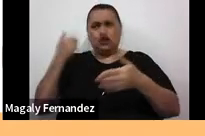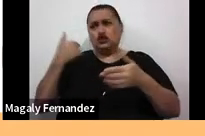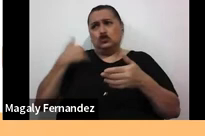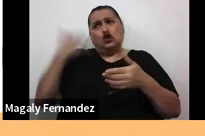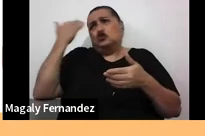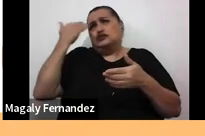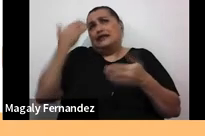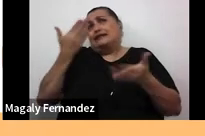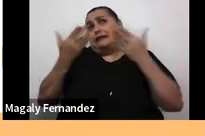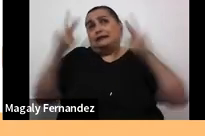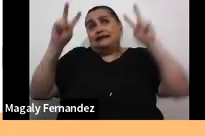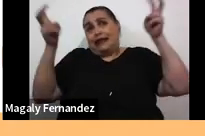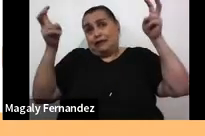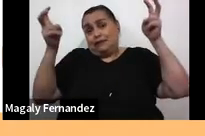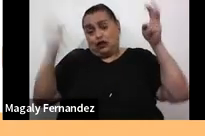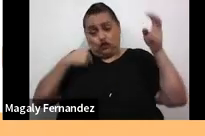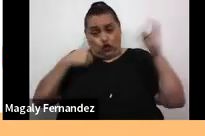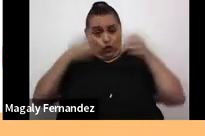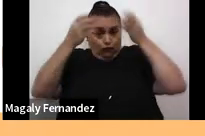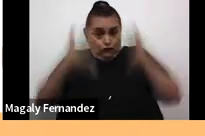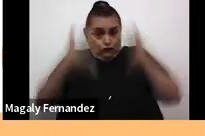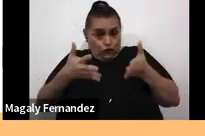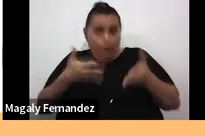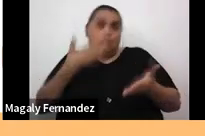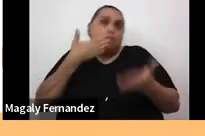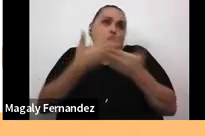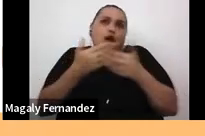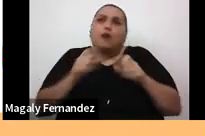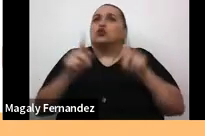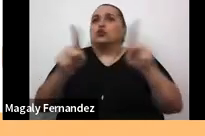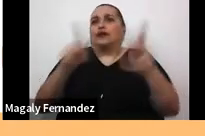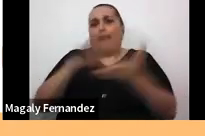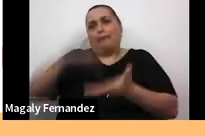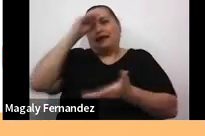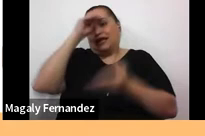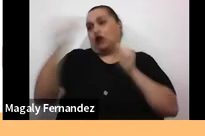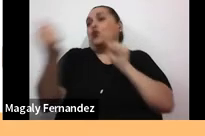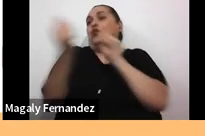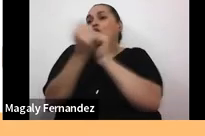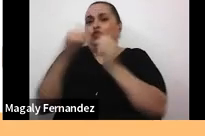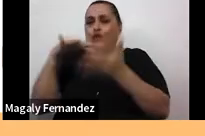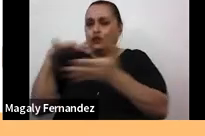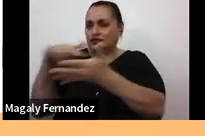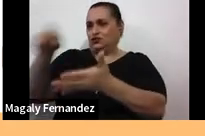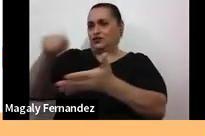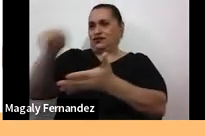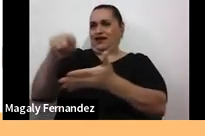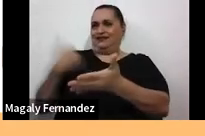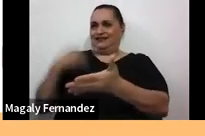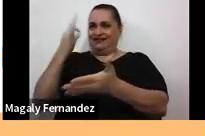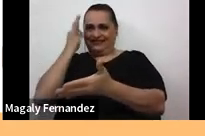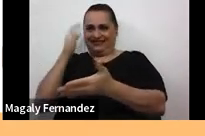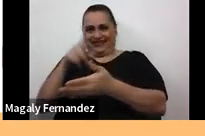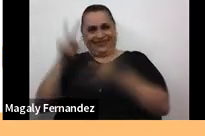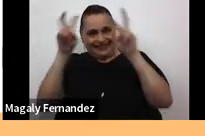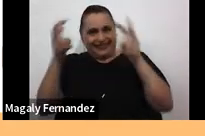como docente bueno Qué buena oportunidad de aprender junto con los estudiantes con la Silos acerca de este tema